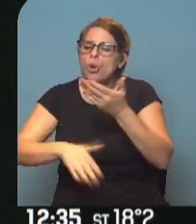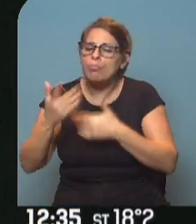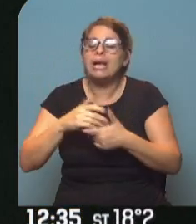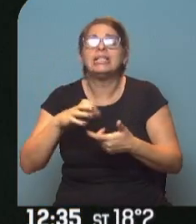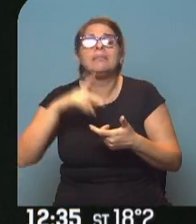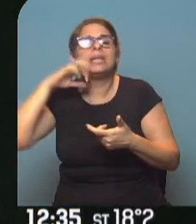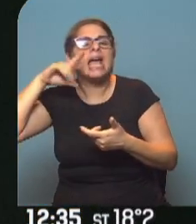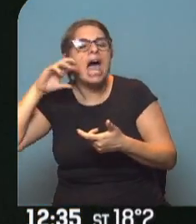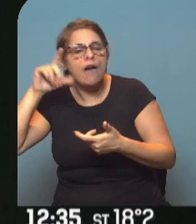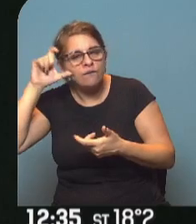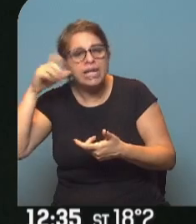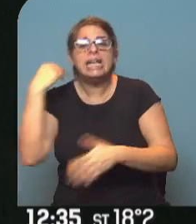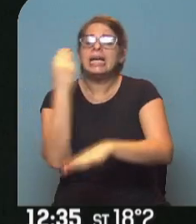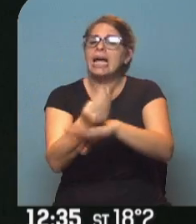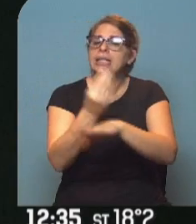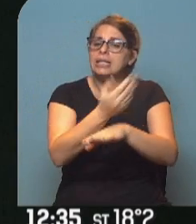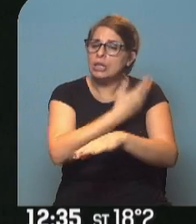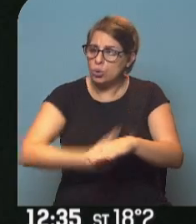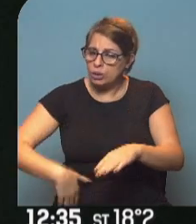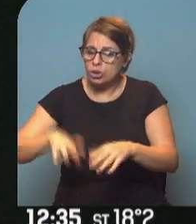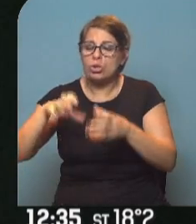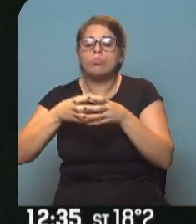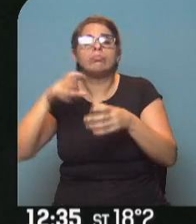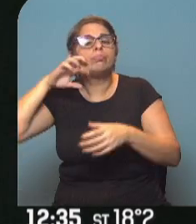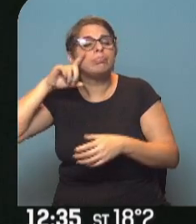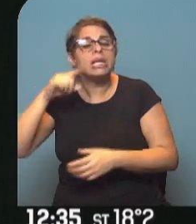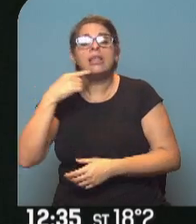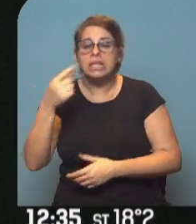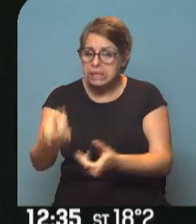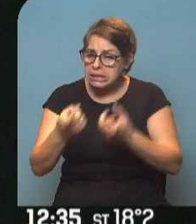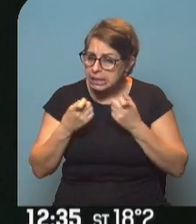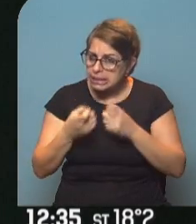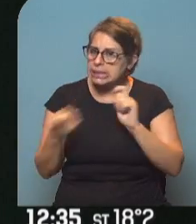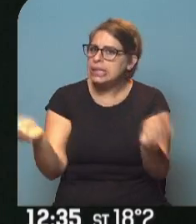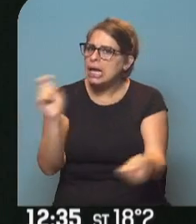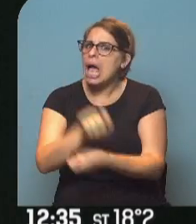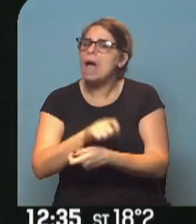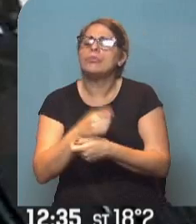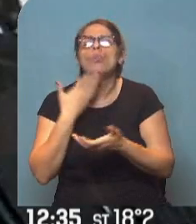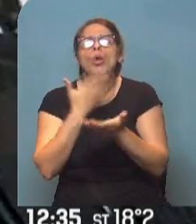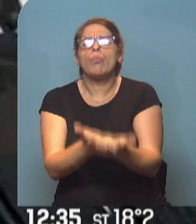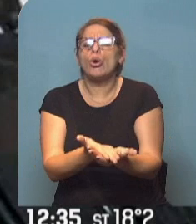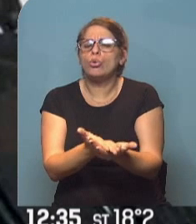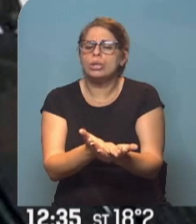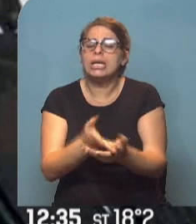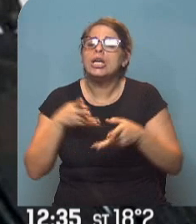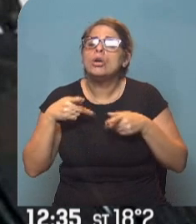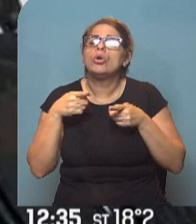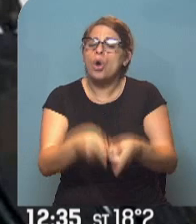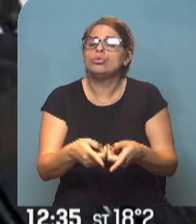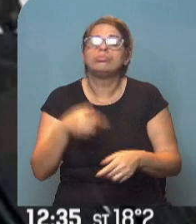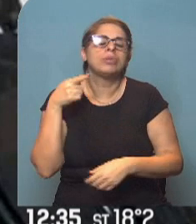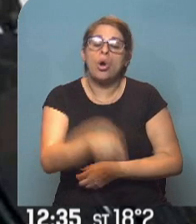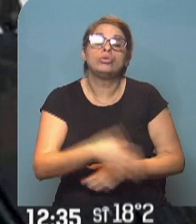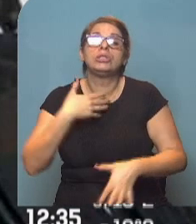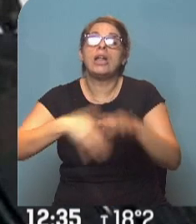Antonio Meade, candidato del oficialista PRI, quien admitió la necesidad de un cambio, proponiendo combatir el lavado de